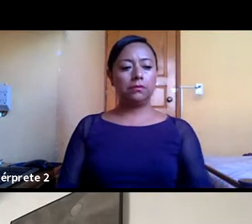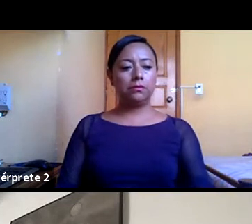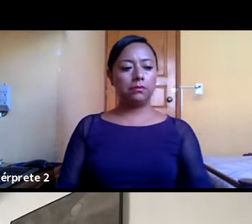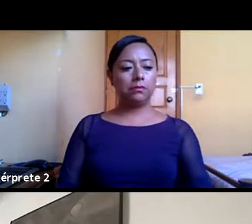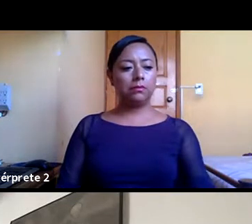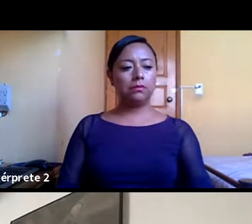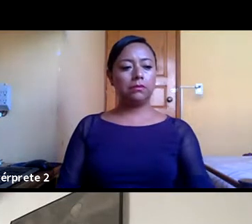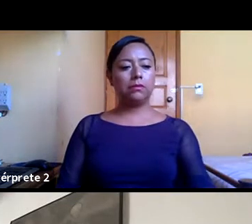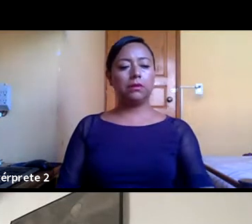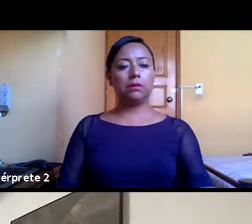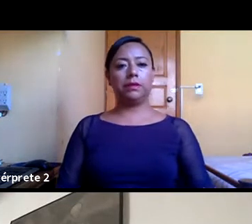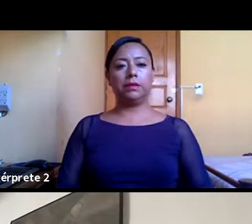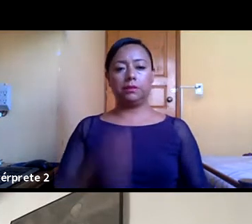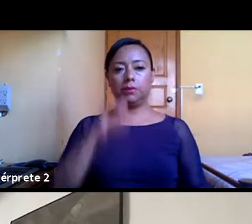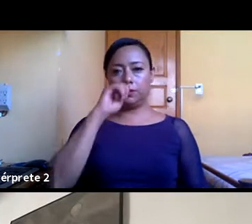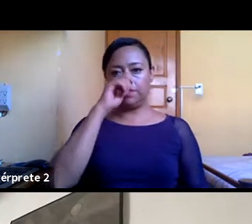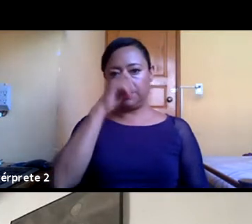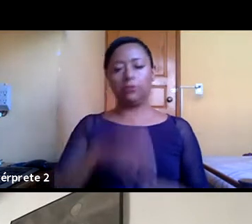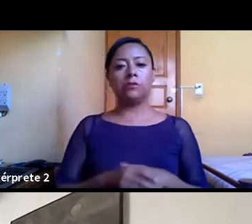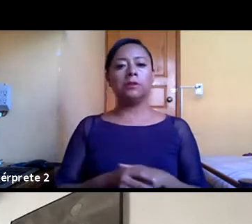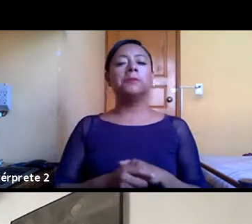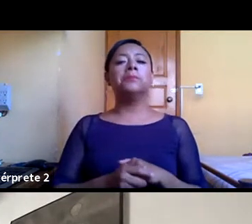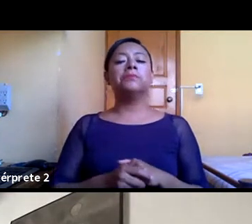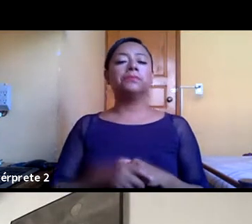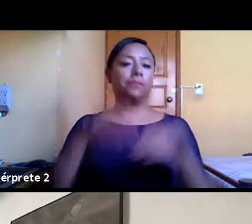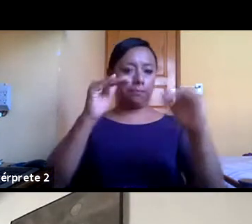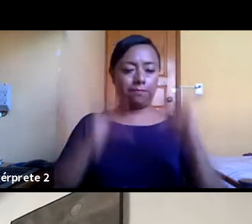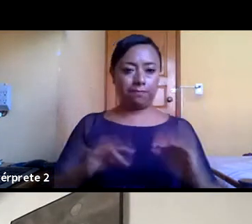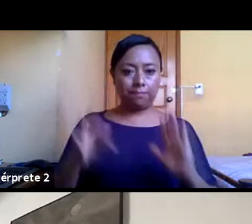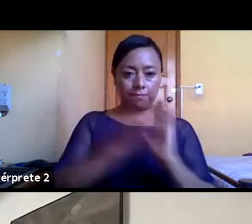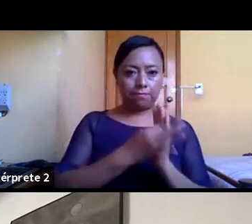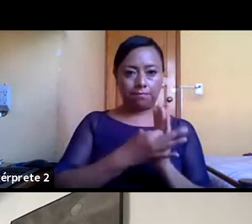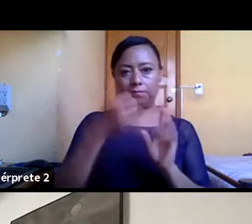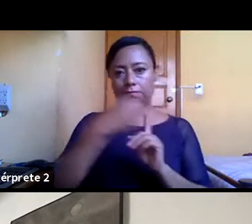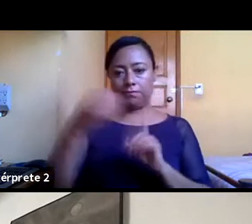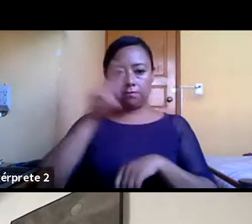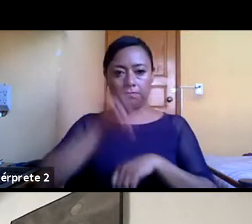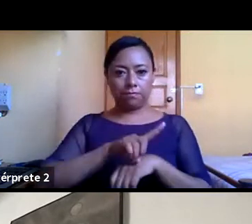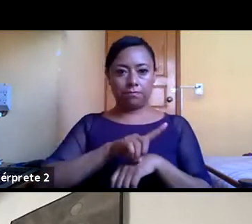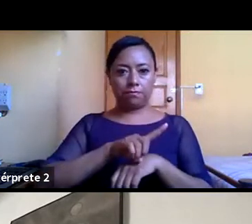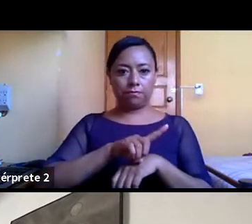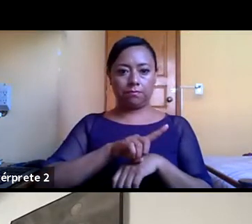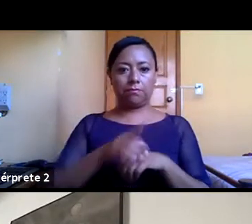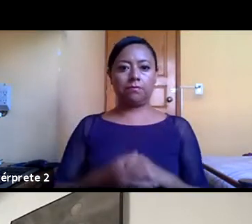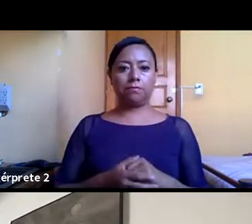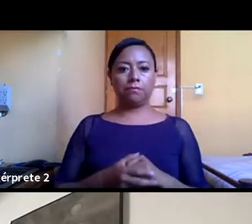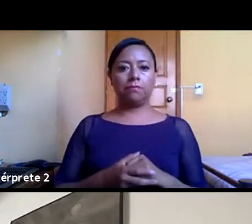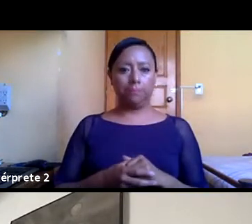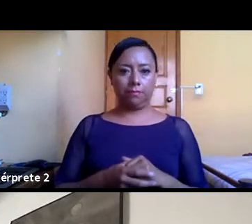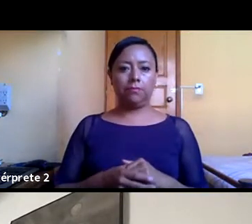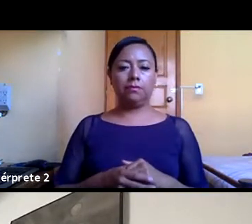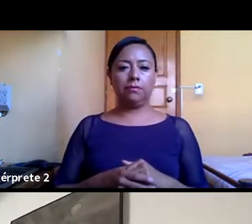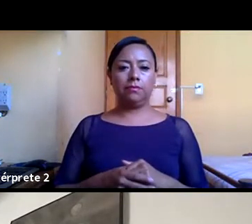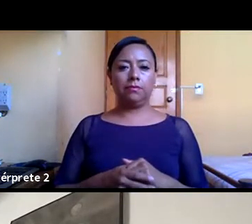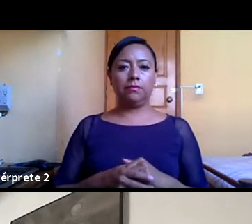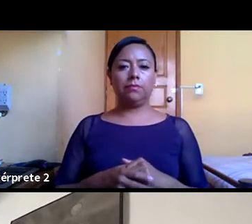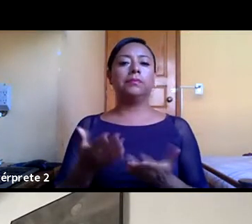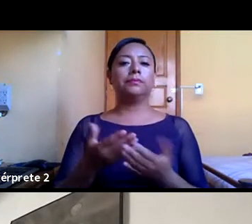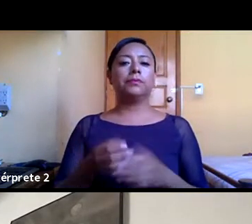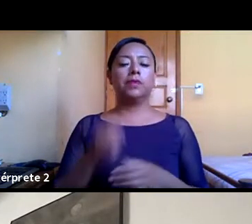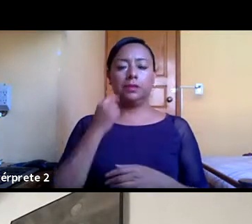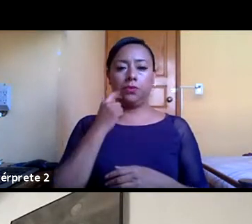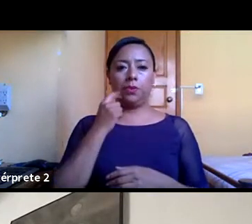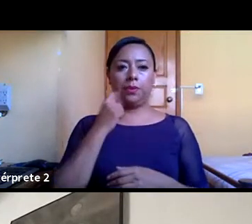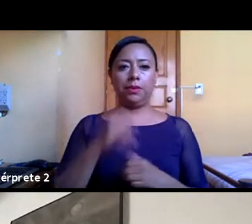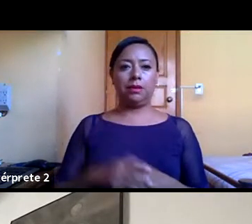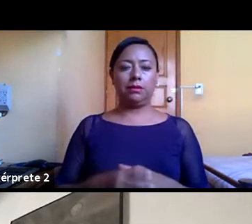trabajo. El siguiente punto del orden del día es seguimiento al del acuerdo de la comisión por el que se propone realizar mesas de trabajo, consultas, foros y demás